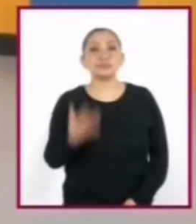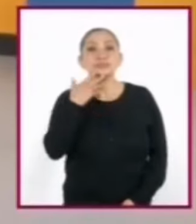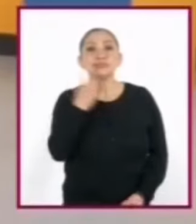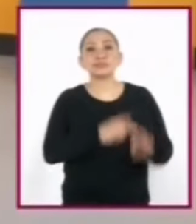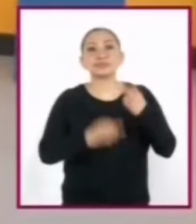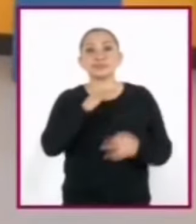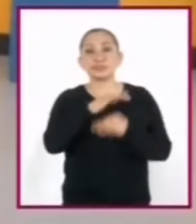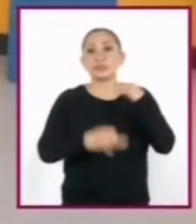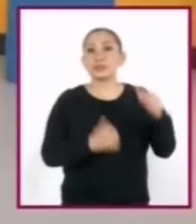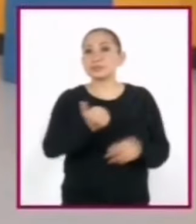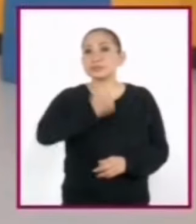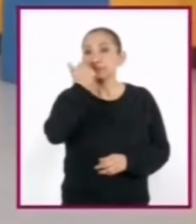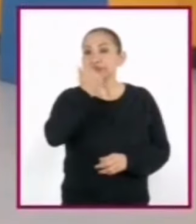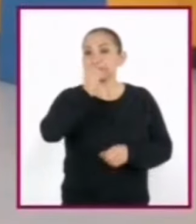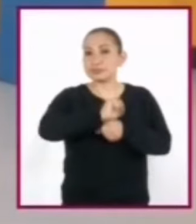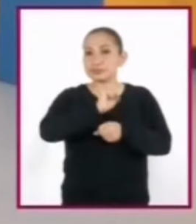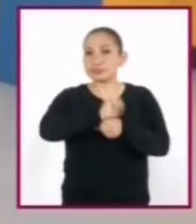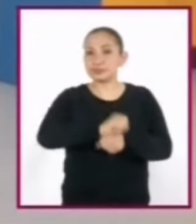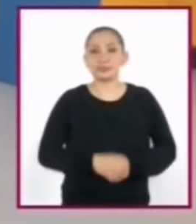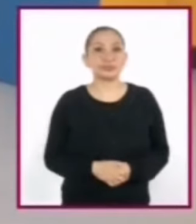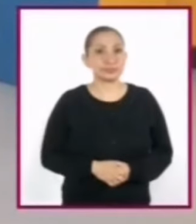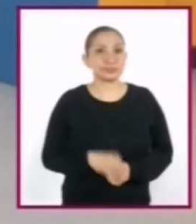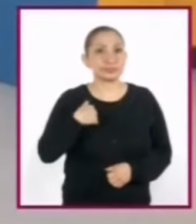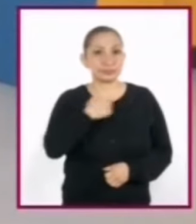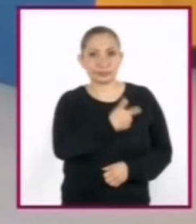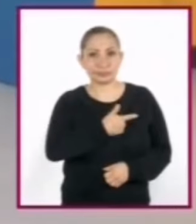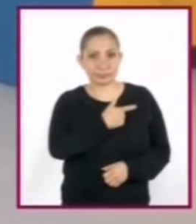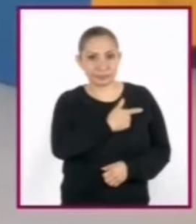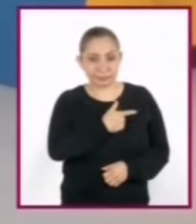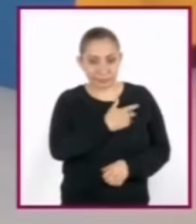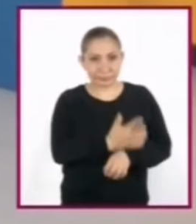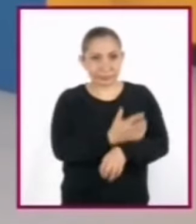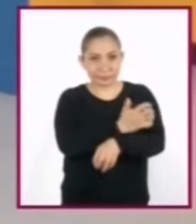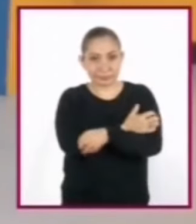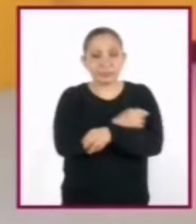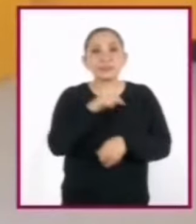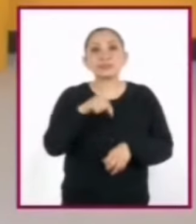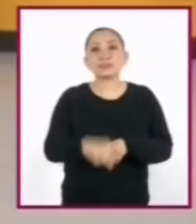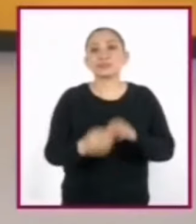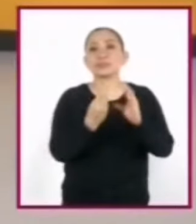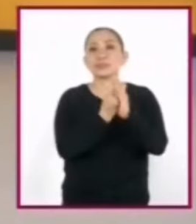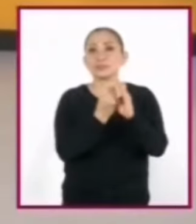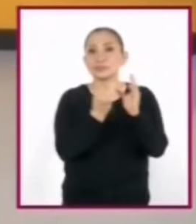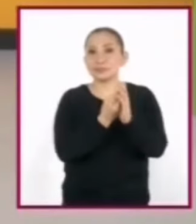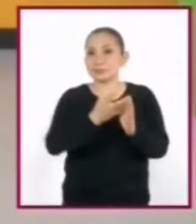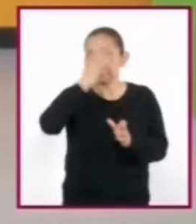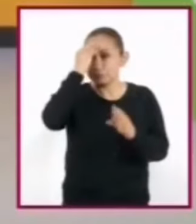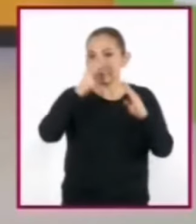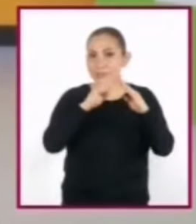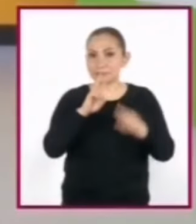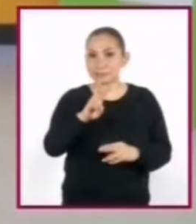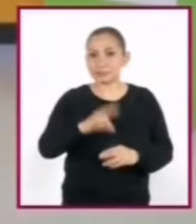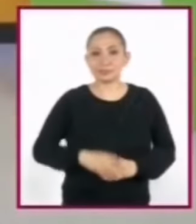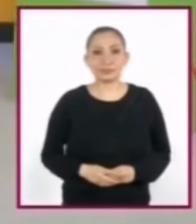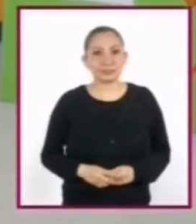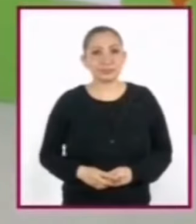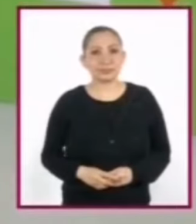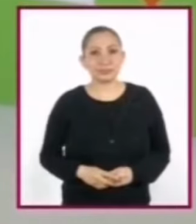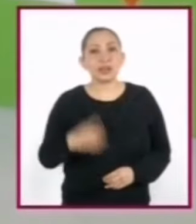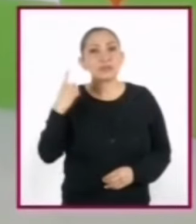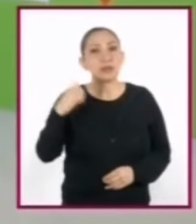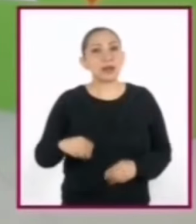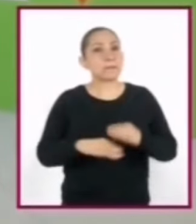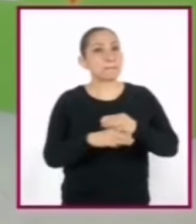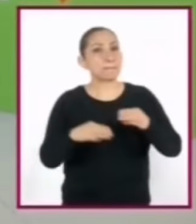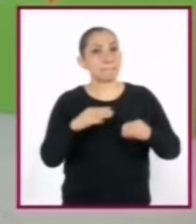Bienvenidas y bienvenidos estudiantes de secundaria. Me da mucho gusto que nos acompañen en esta sesión de Aprende en Casa 2 para